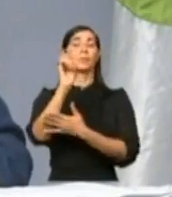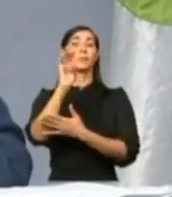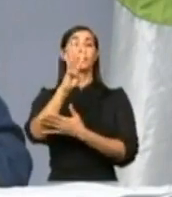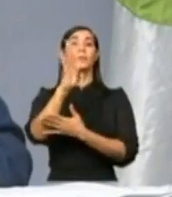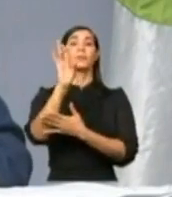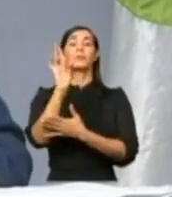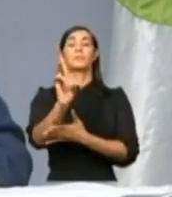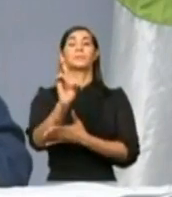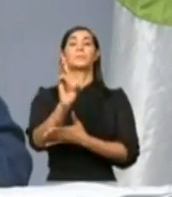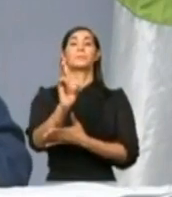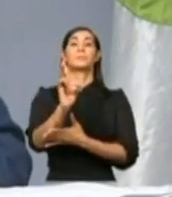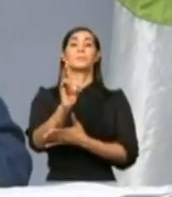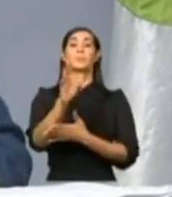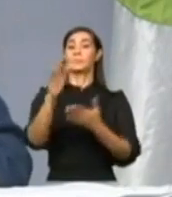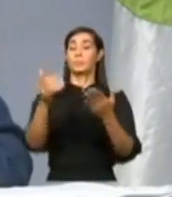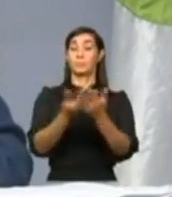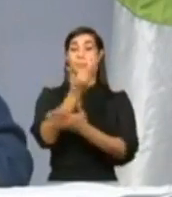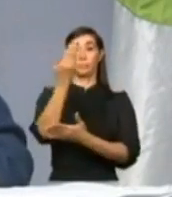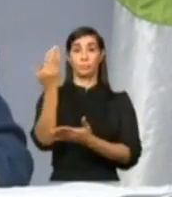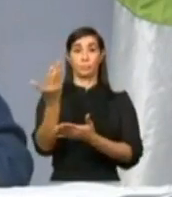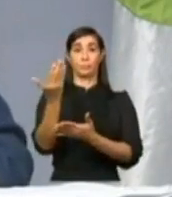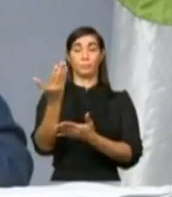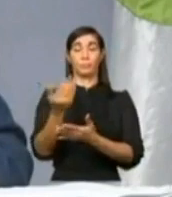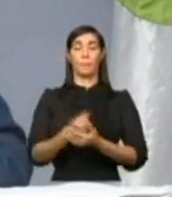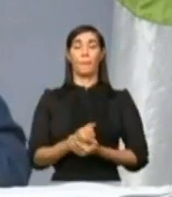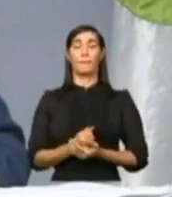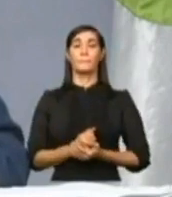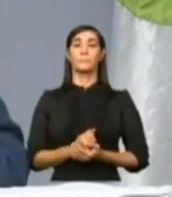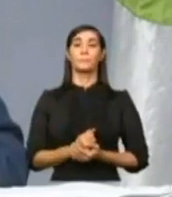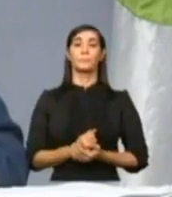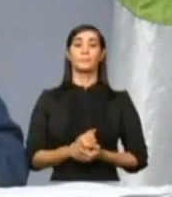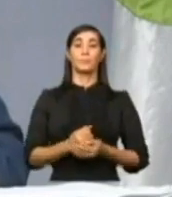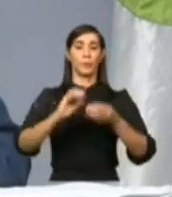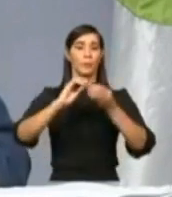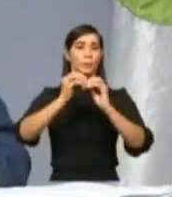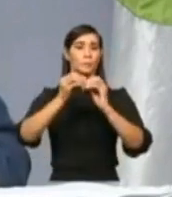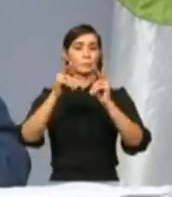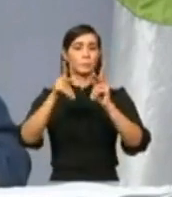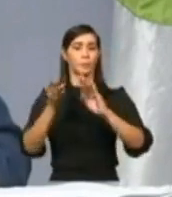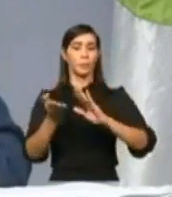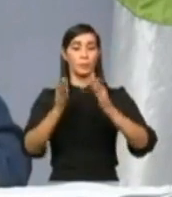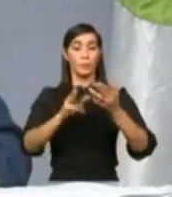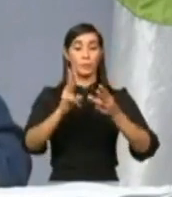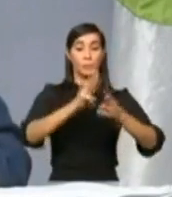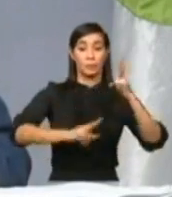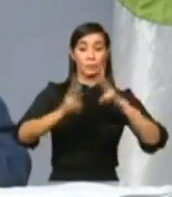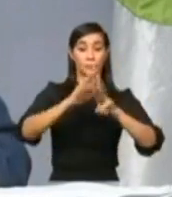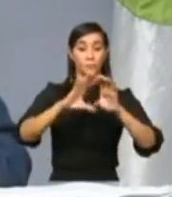76.647 eran casos nuevos. El número de defunciones globales,